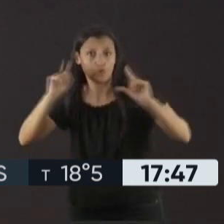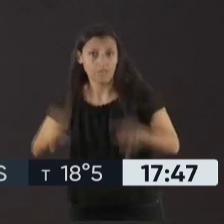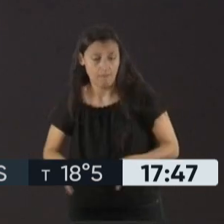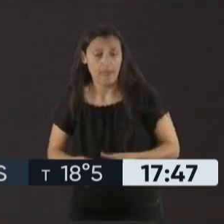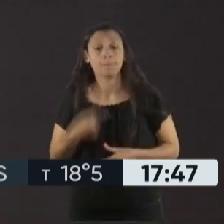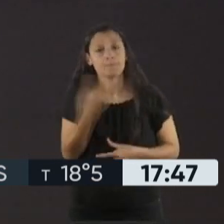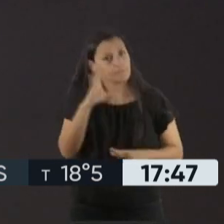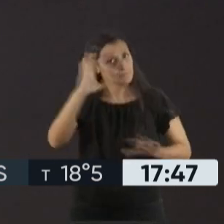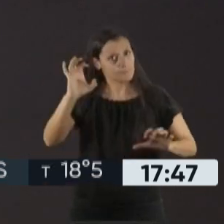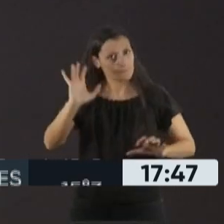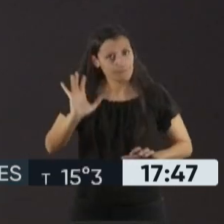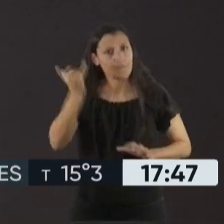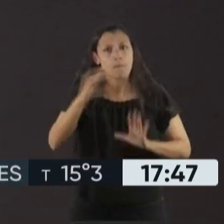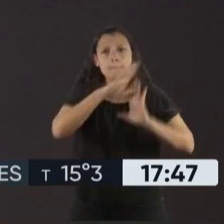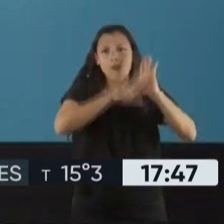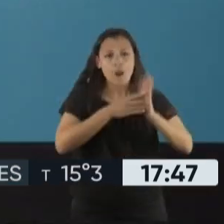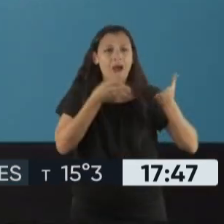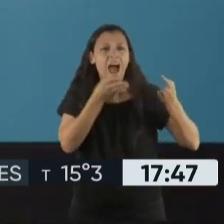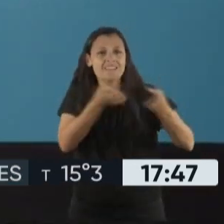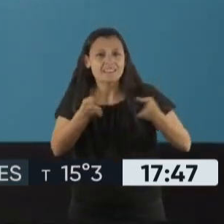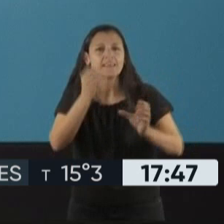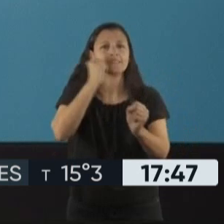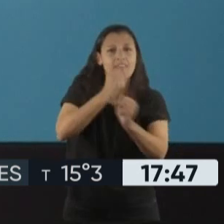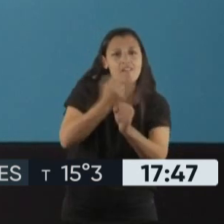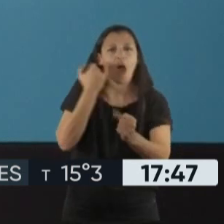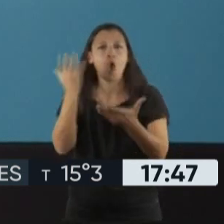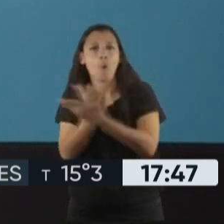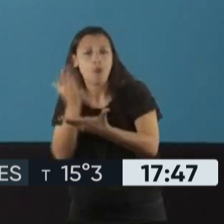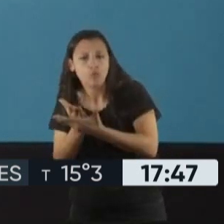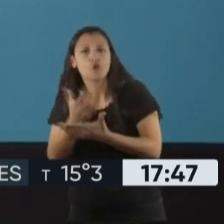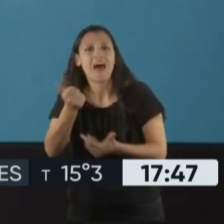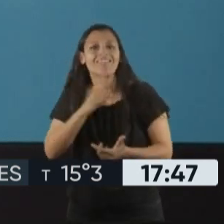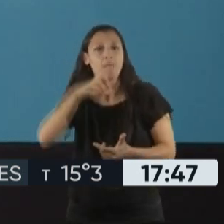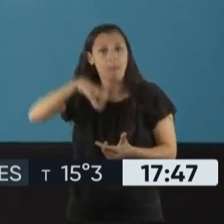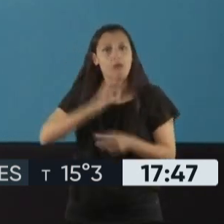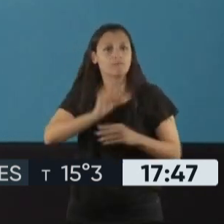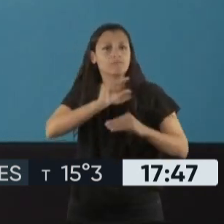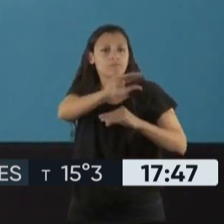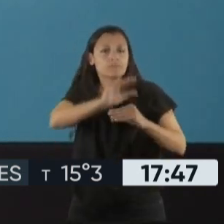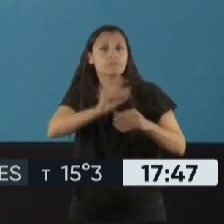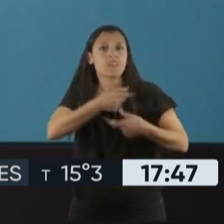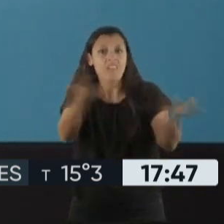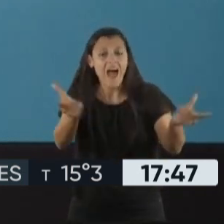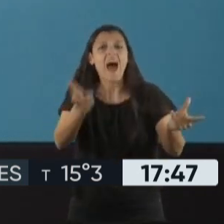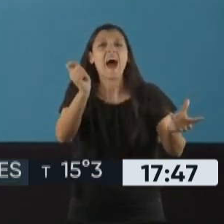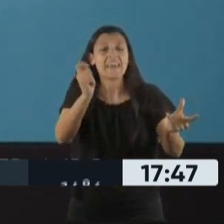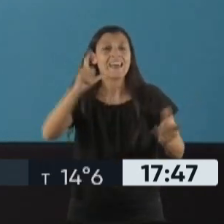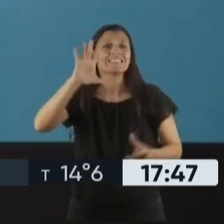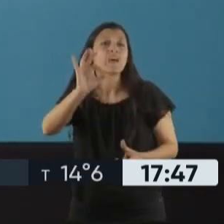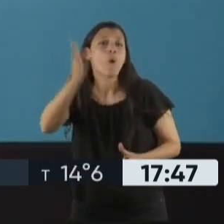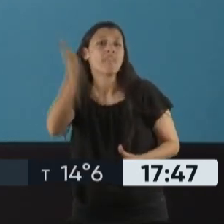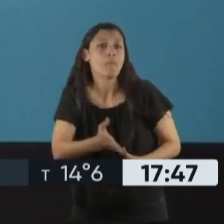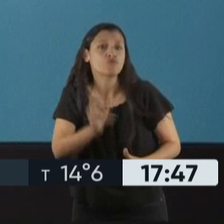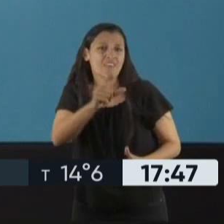Recordemos, el programa de asistencia al trabajo y la producción, el ATP, en el cual se llegó a subsidiar hasta el 50% de